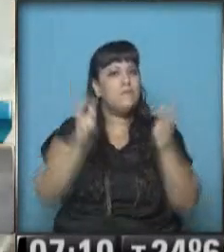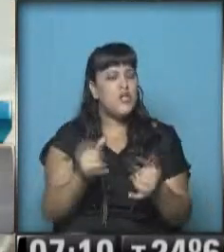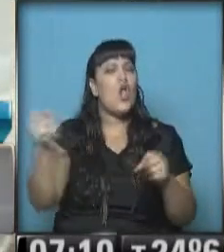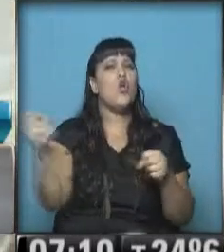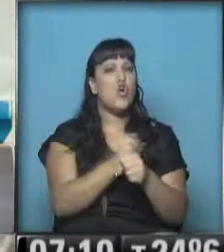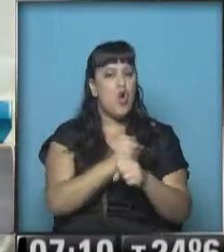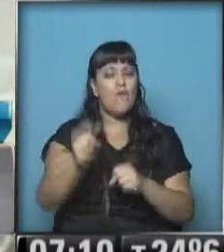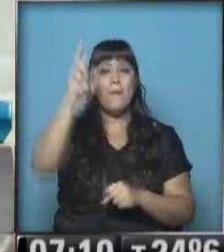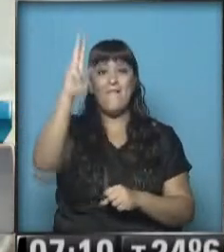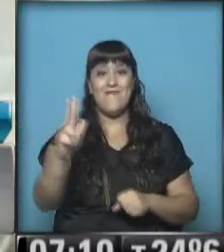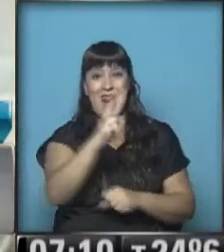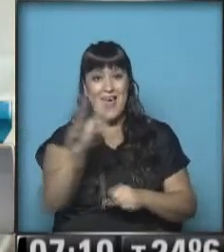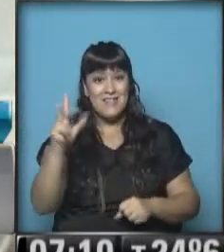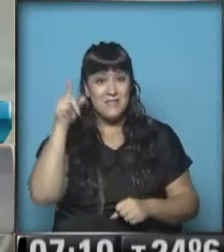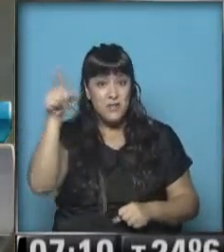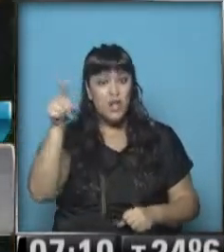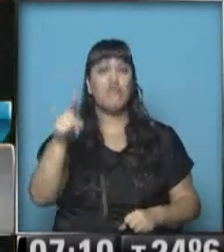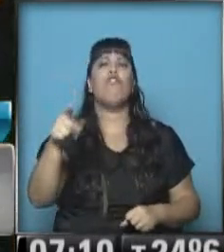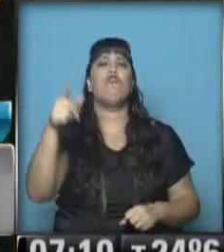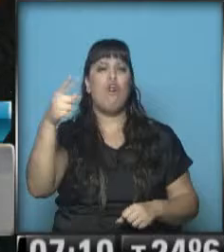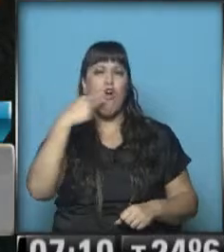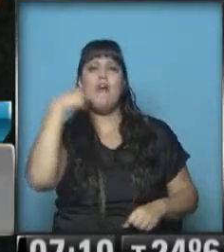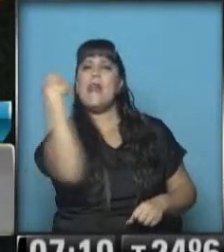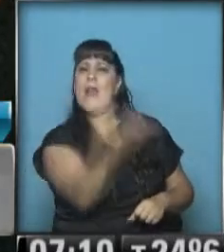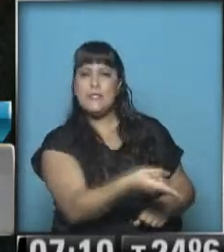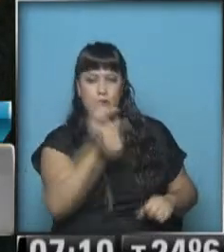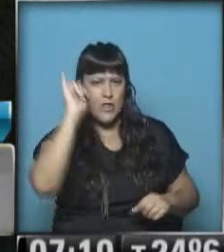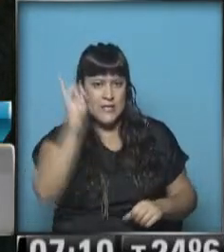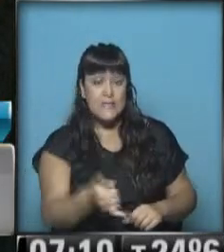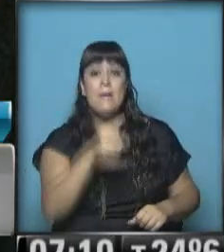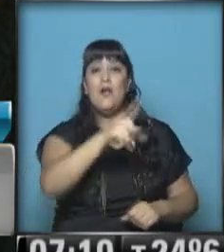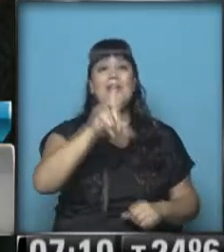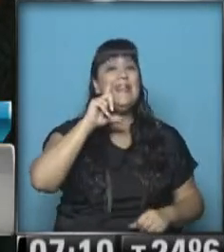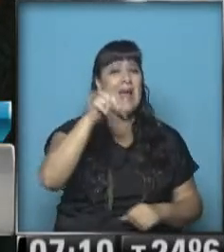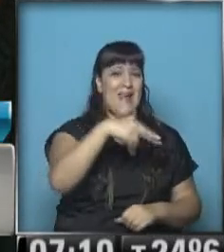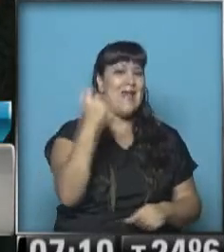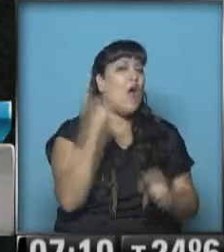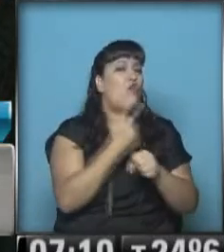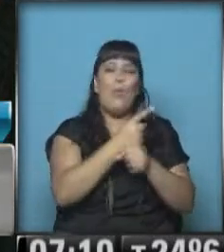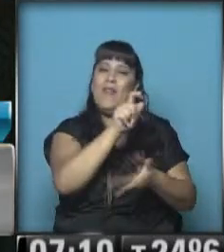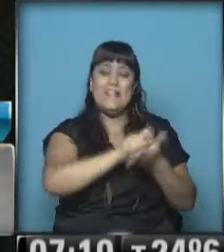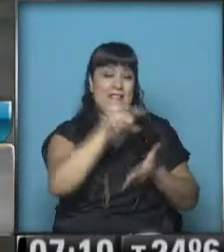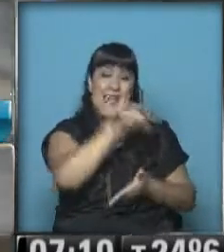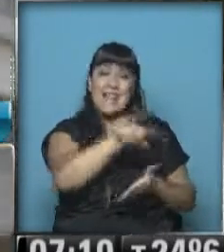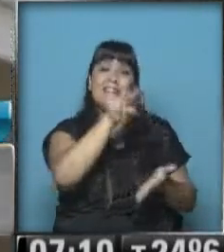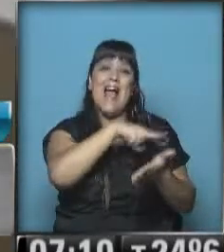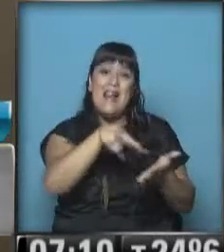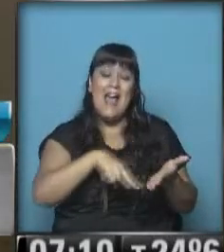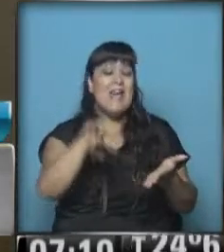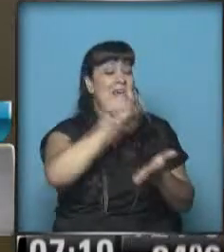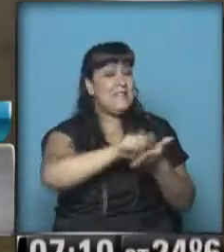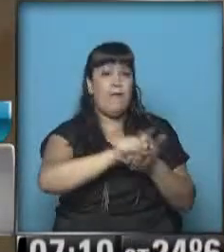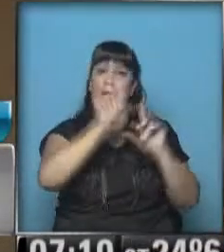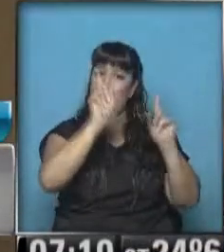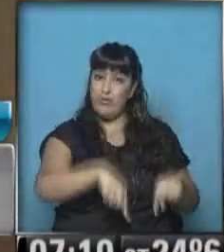Papa Francisco le responde esa misiva que Liliana no la pudo escribir, recordemos, ella no sabe leer y escribir, entonces su hijo, un